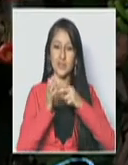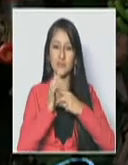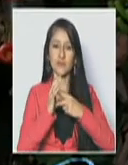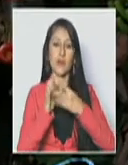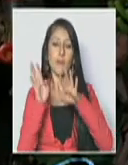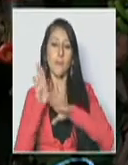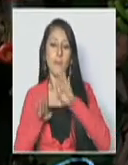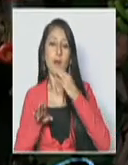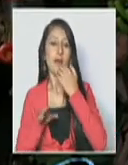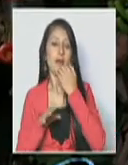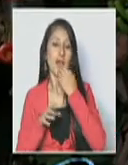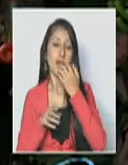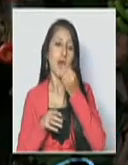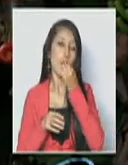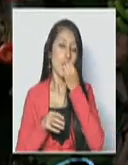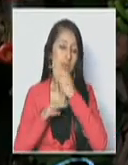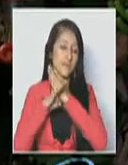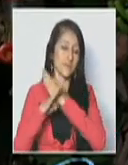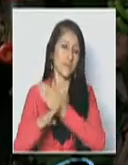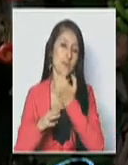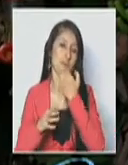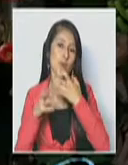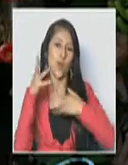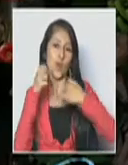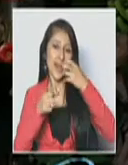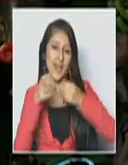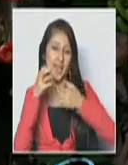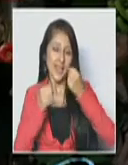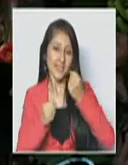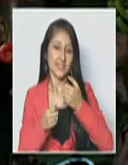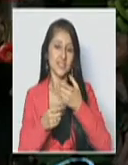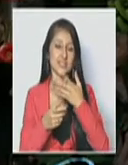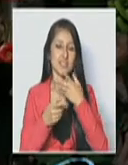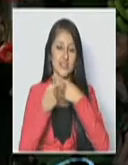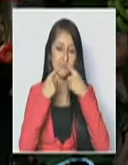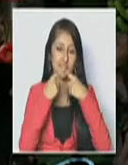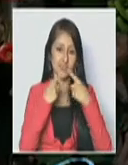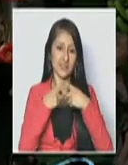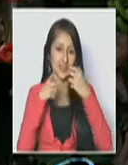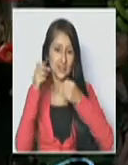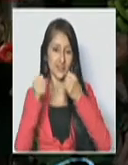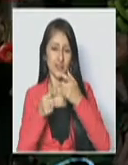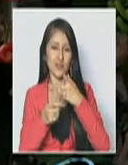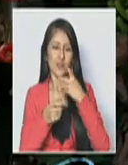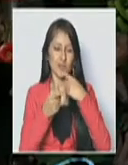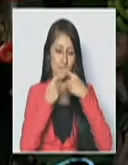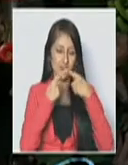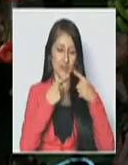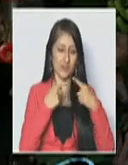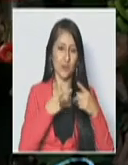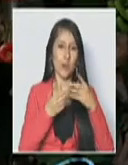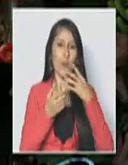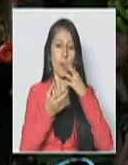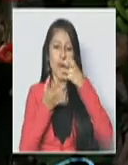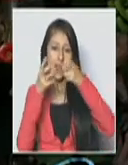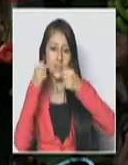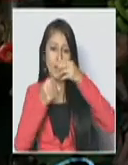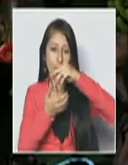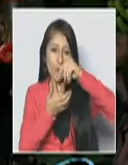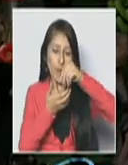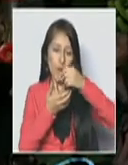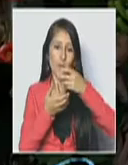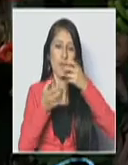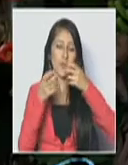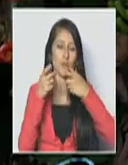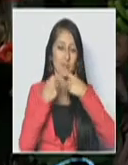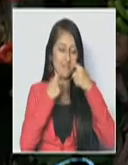alimentos como la leche el queso el yogur el kumis la leche en polvo la leche